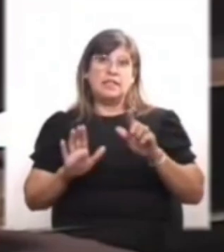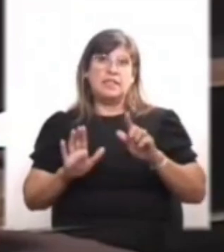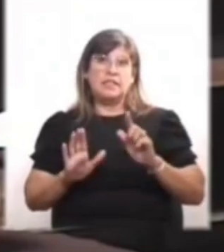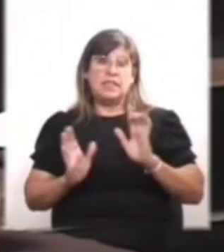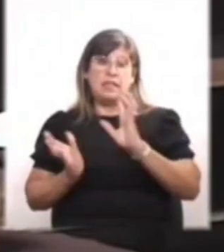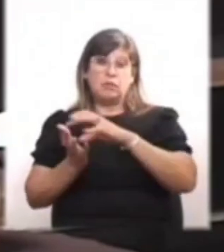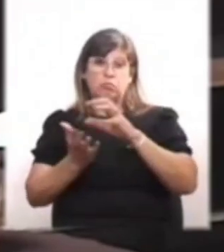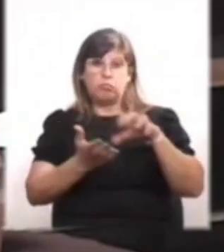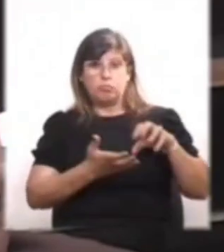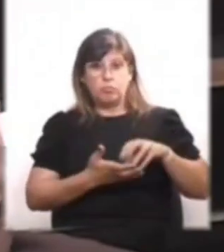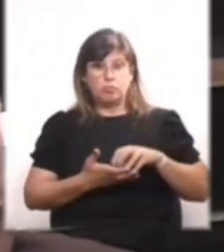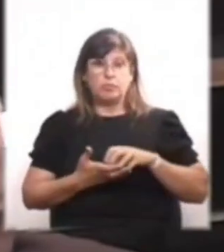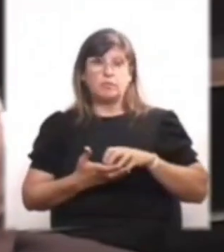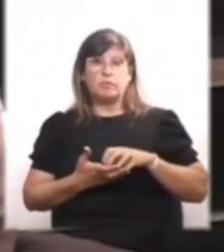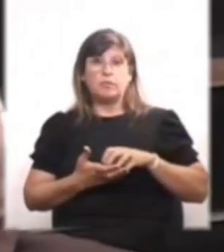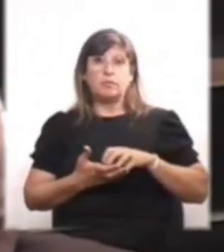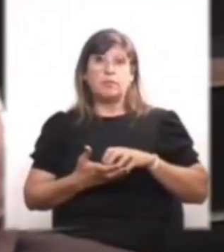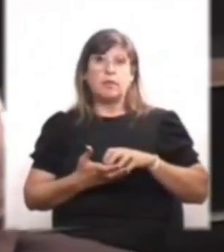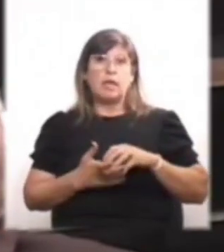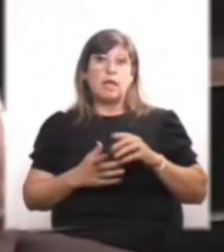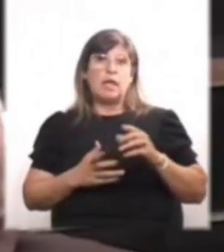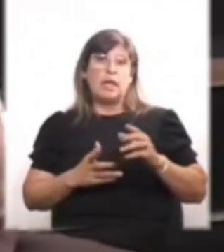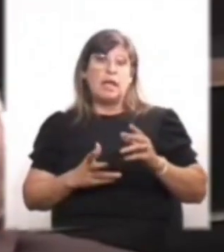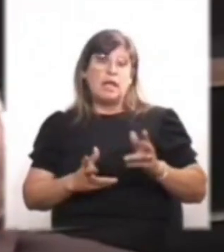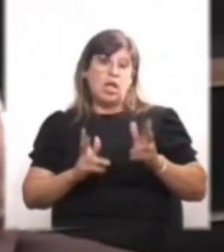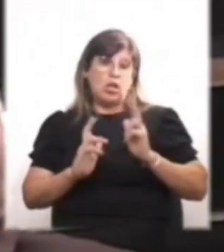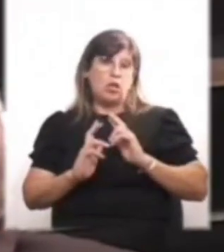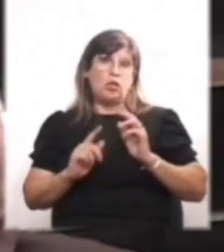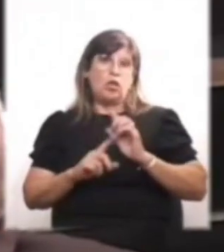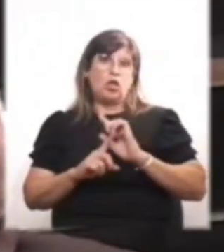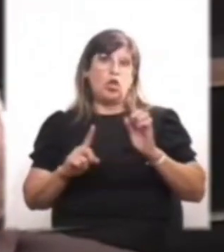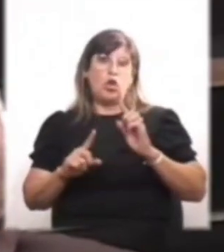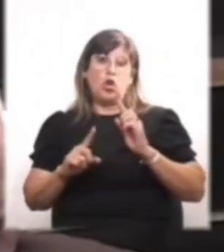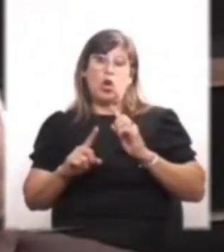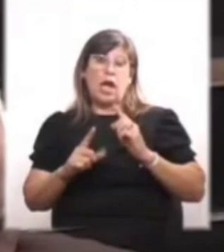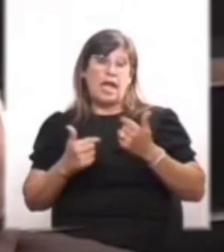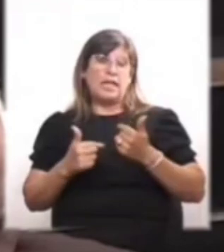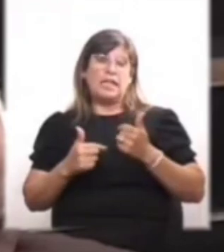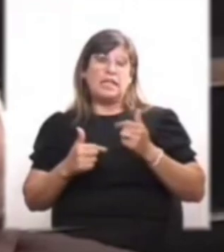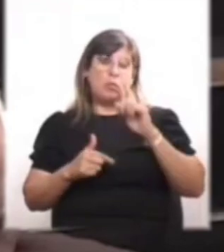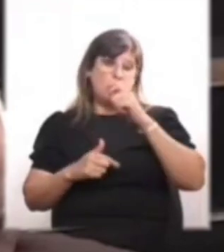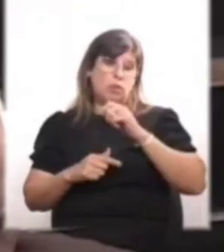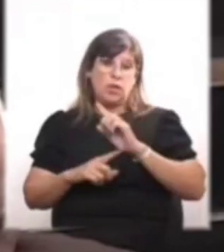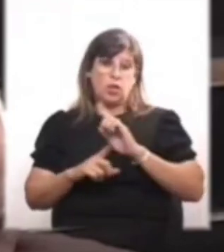filiales, o sea, nos aclararon que no existen ni en Montevideo ni en Artigas,